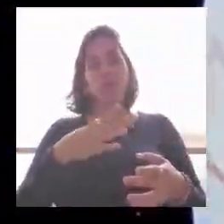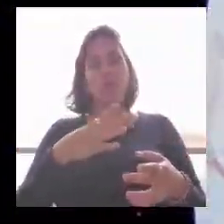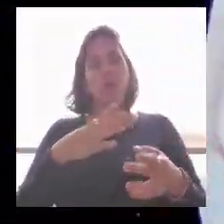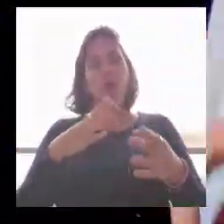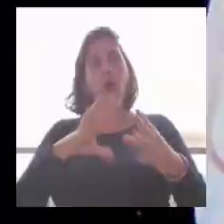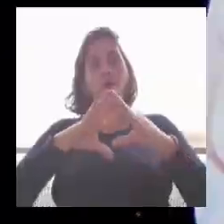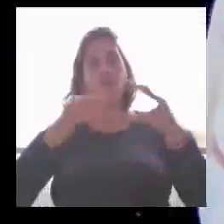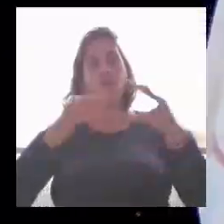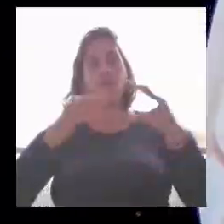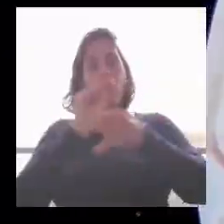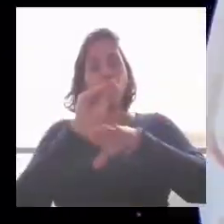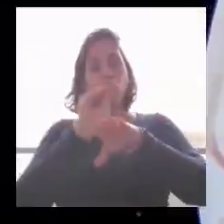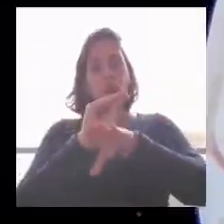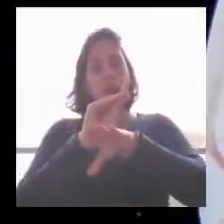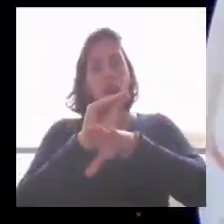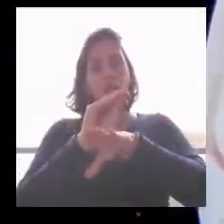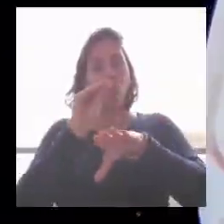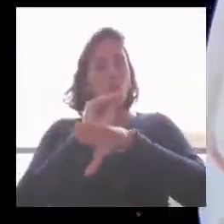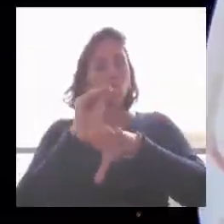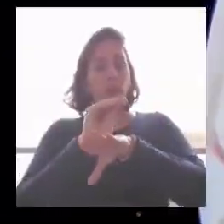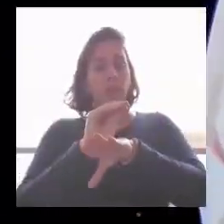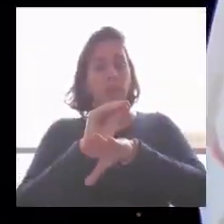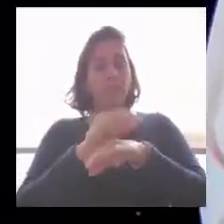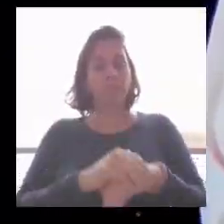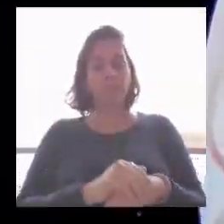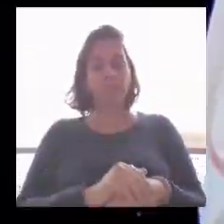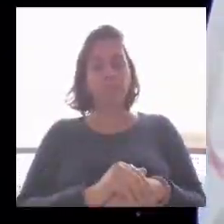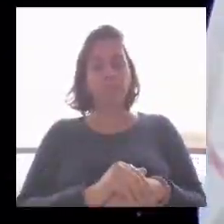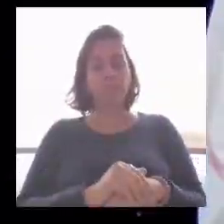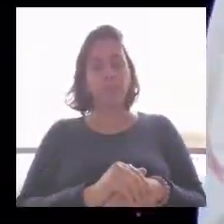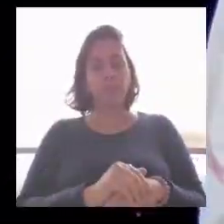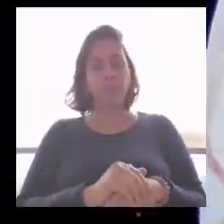es un artefacto cultural. Entonces,